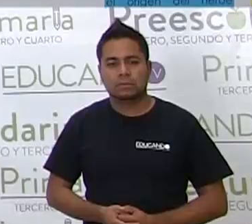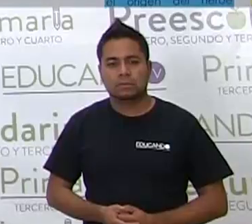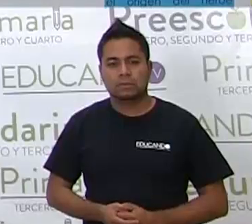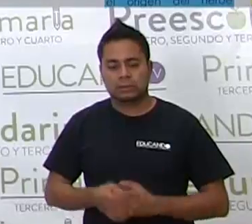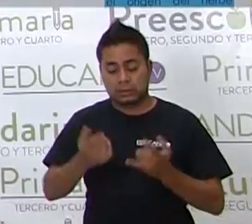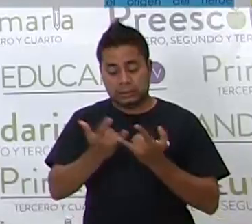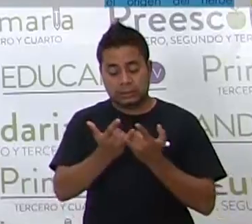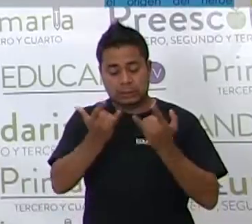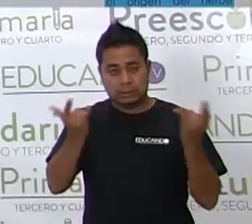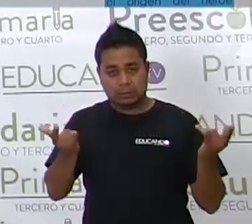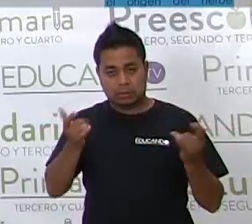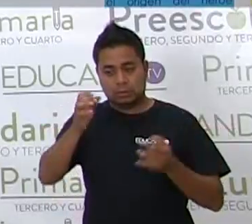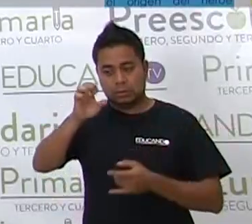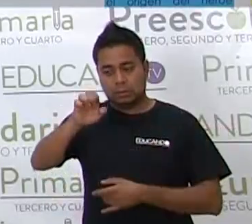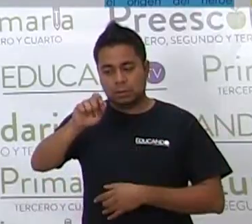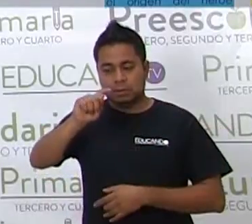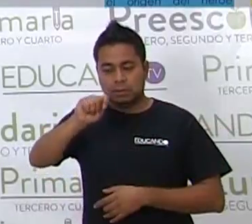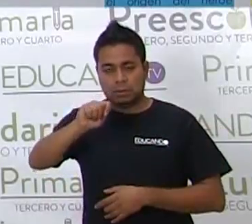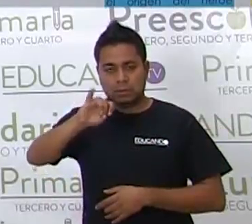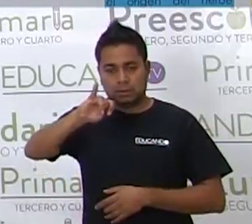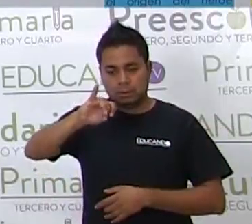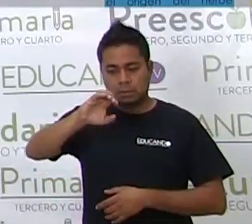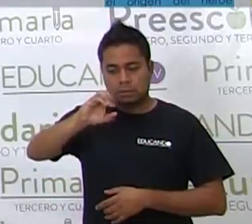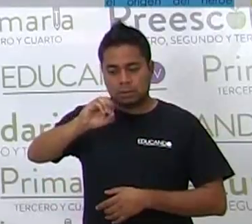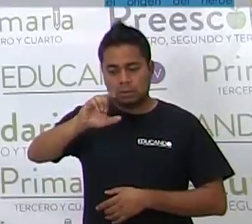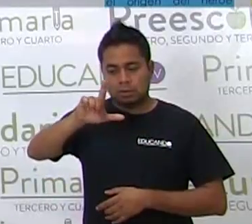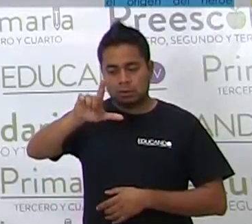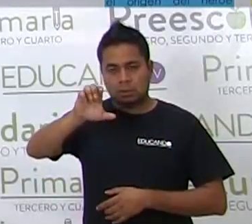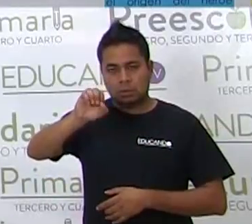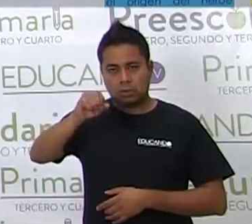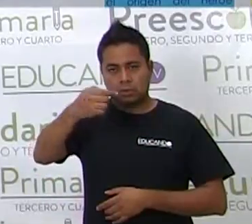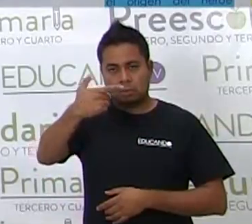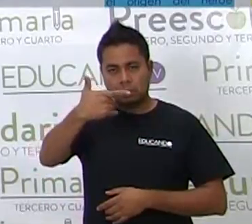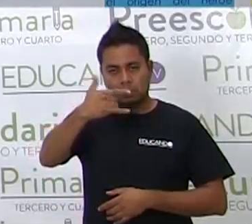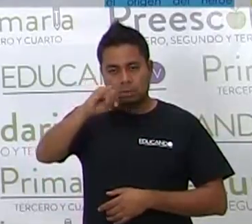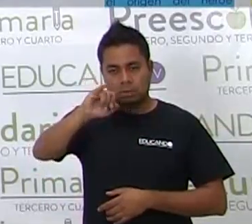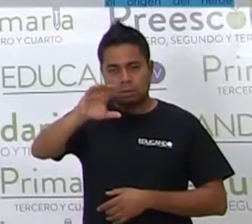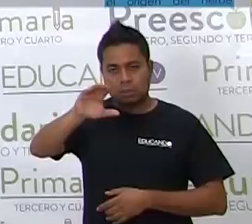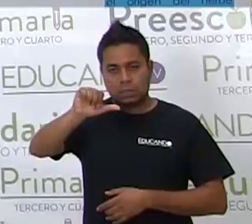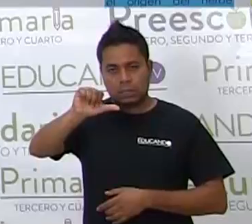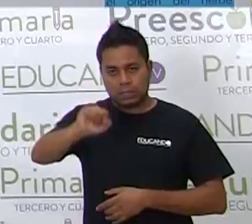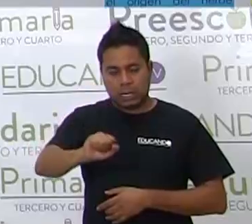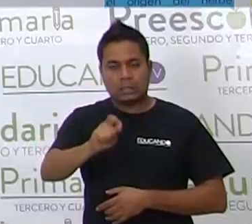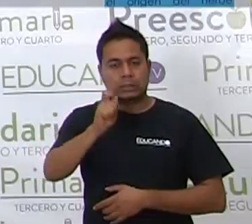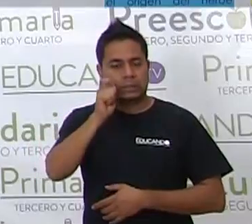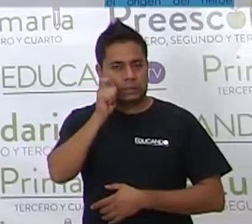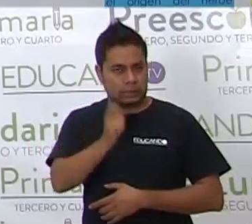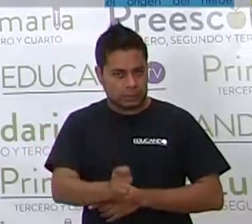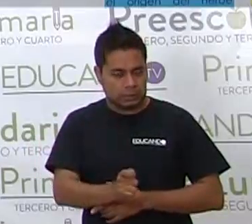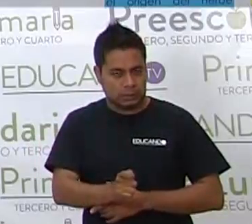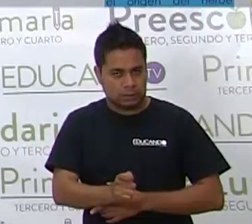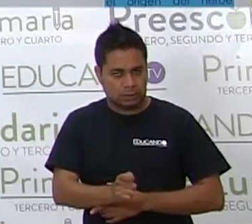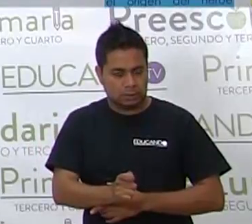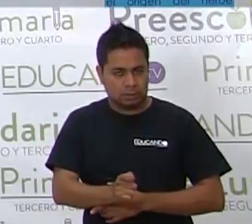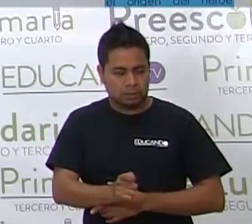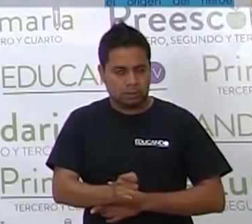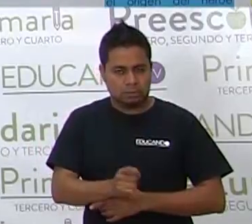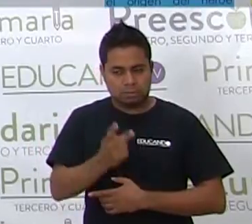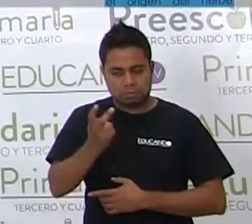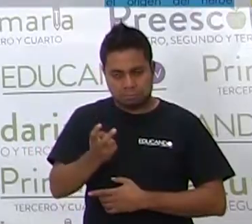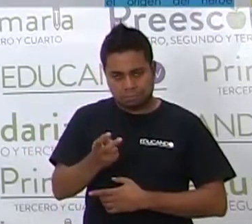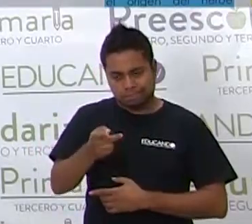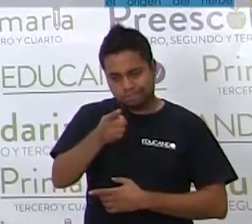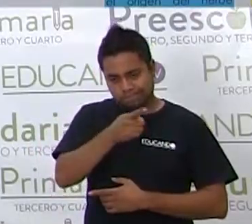etiológicas. Bien, las etiológicas tienen mucha relación o nos van a